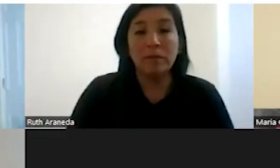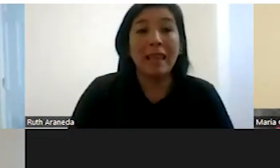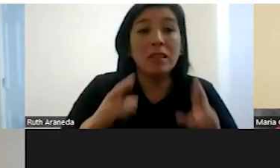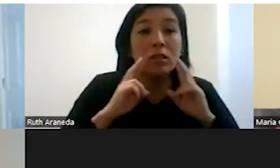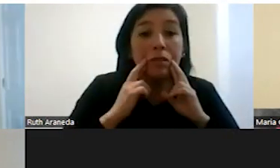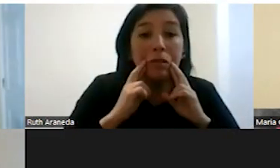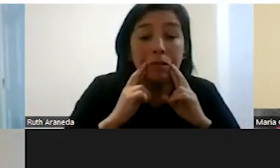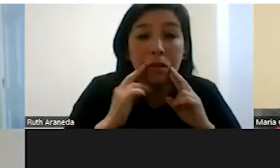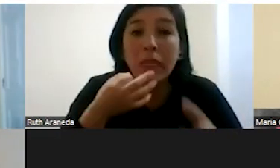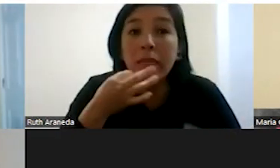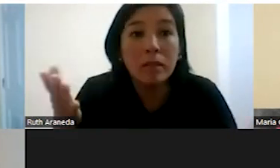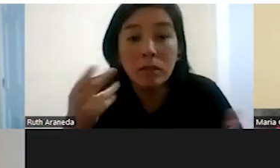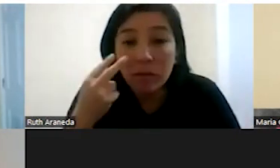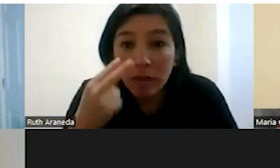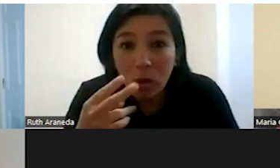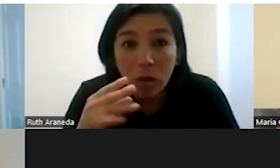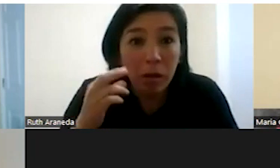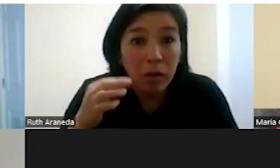estaba, dijo algo.